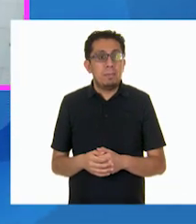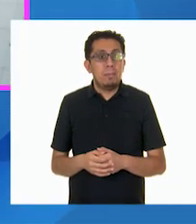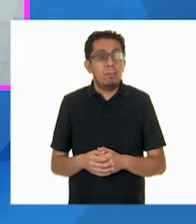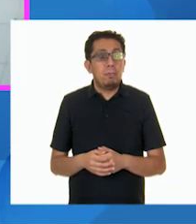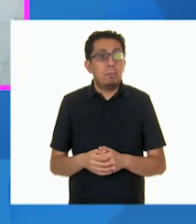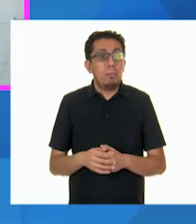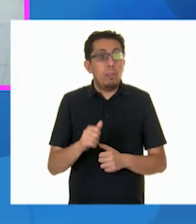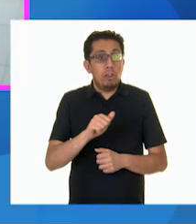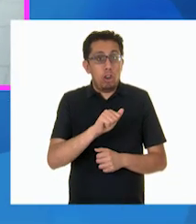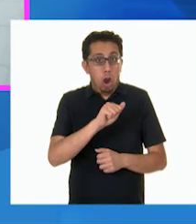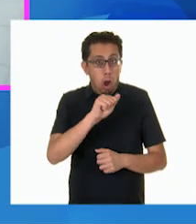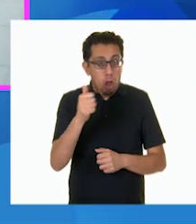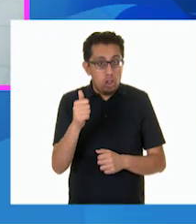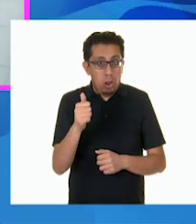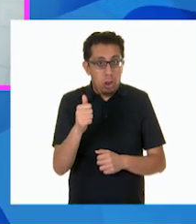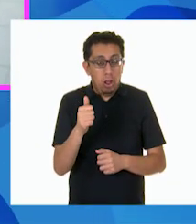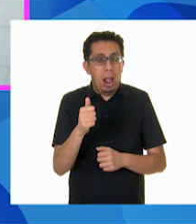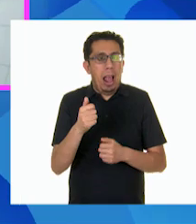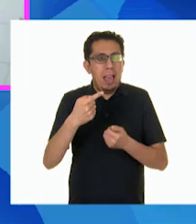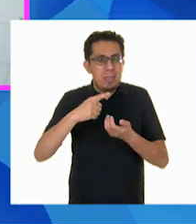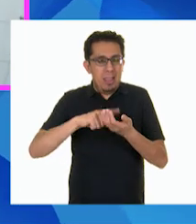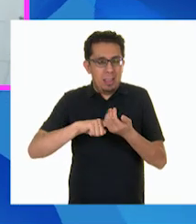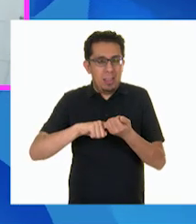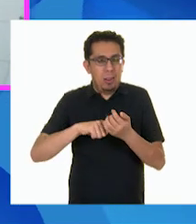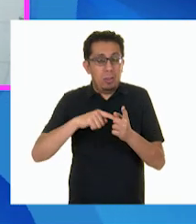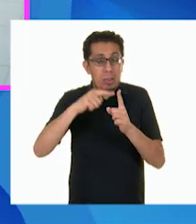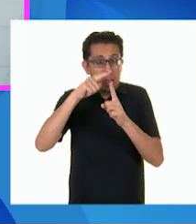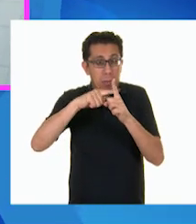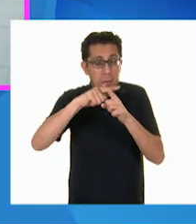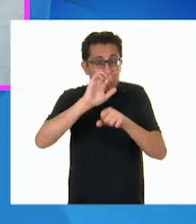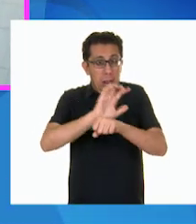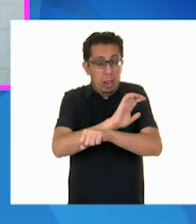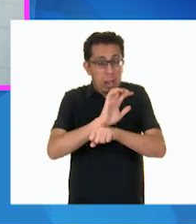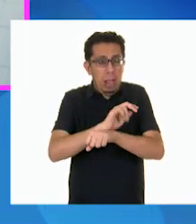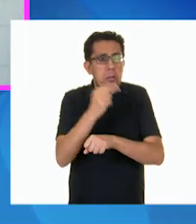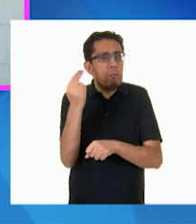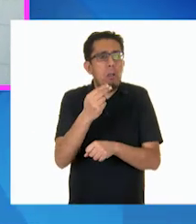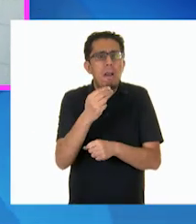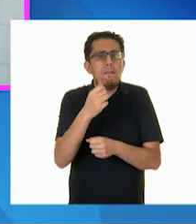Para usar un termómetro digital, lo único que tienes que hacer es presionar el botón.